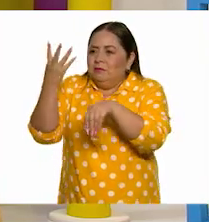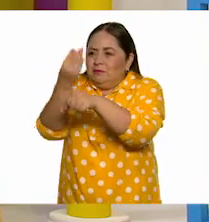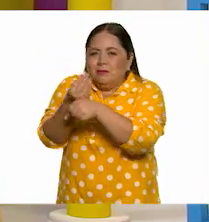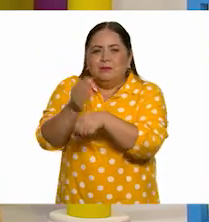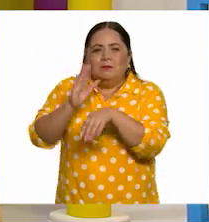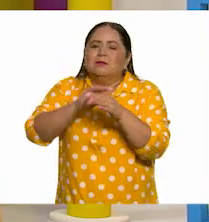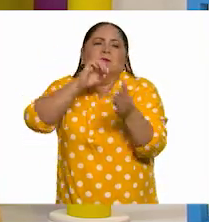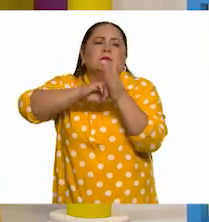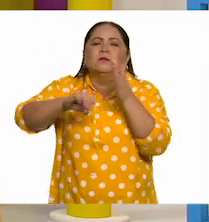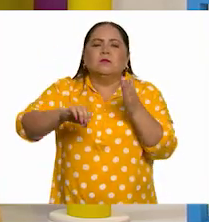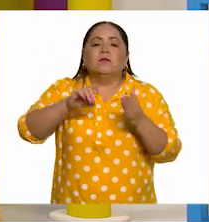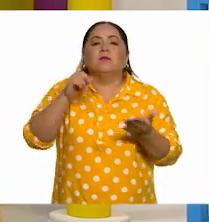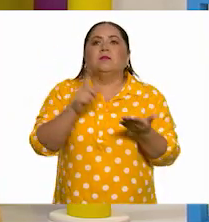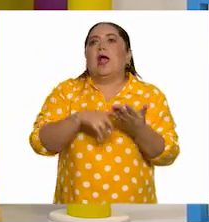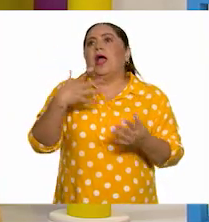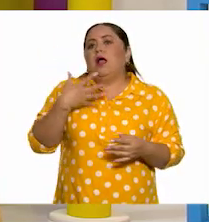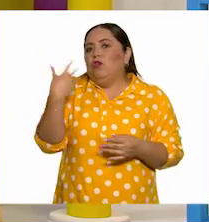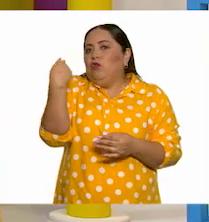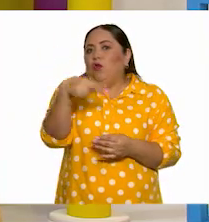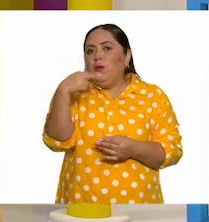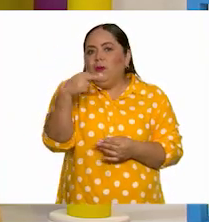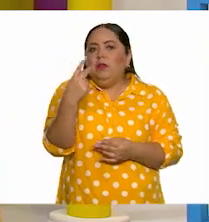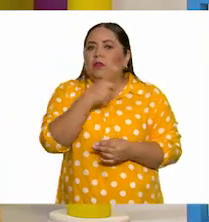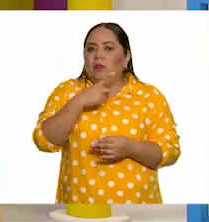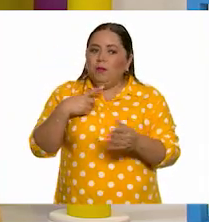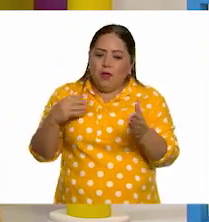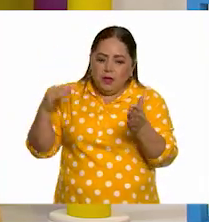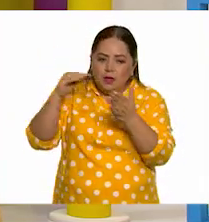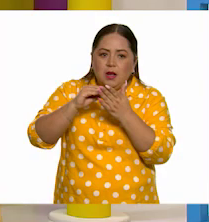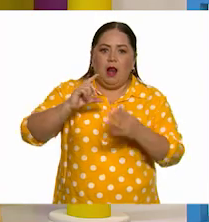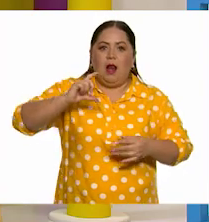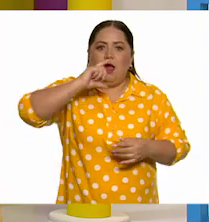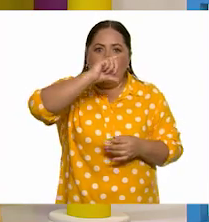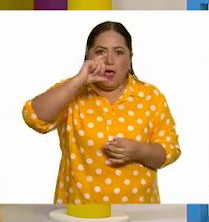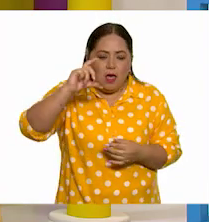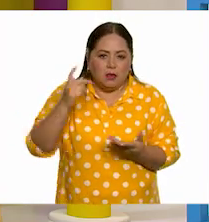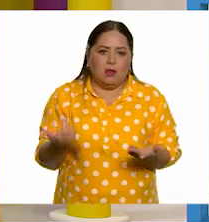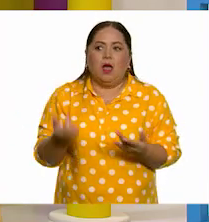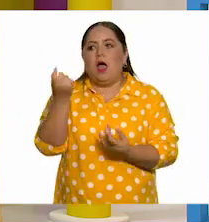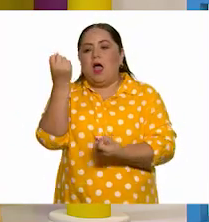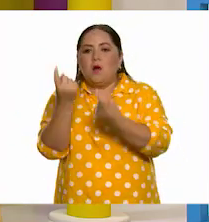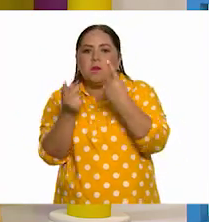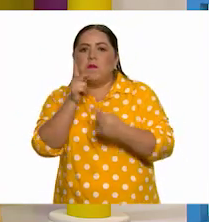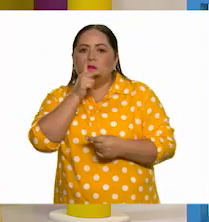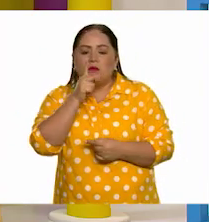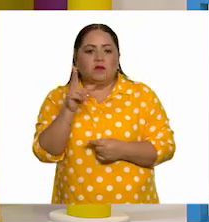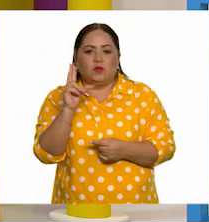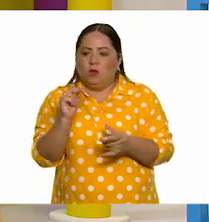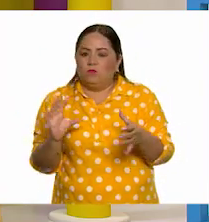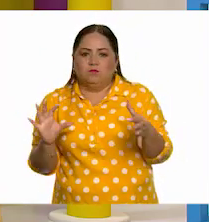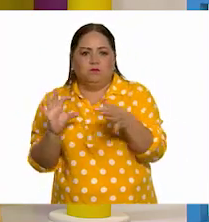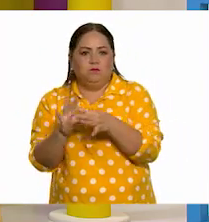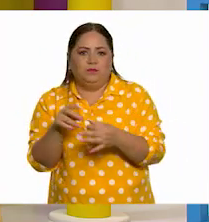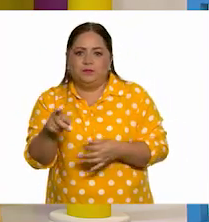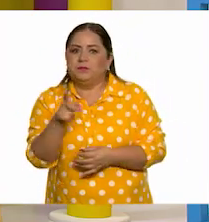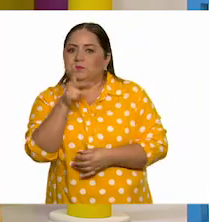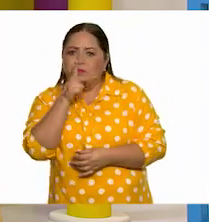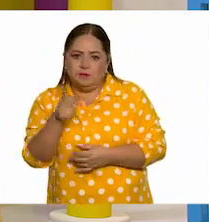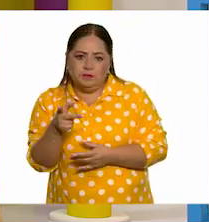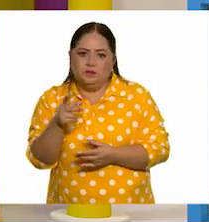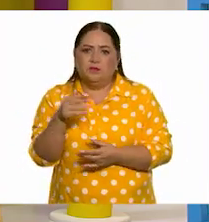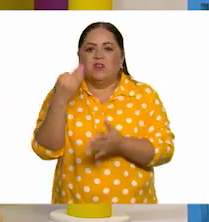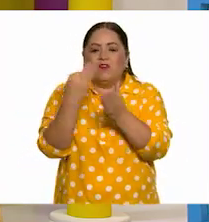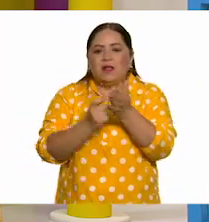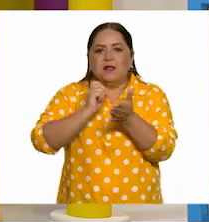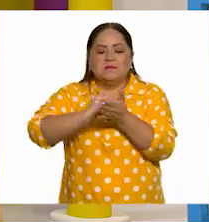cositas, como hay nombres que tienen que ponerse con mayúscula, hay algunas letras que no corresponden a esa palabra, la